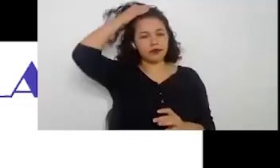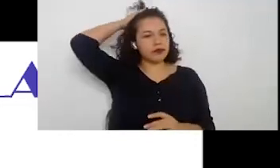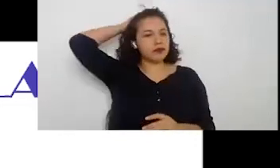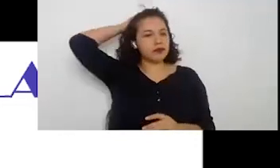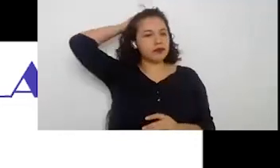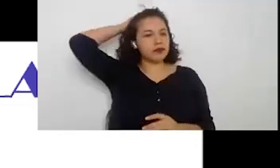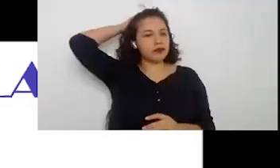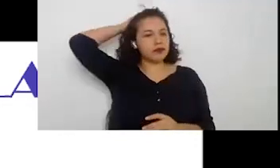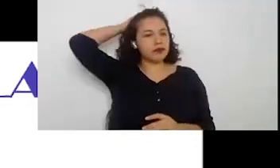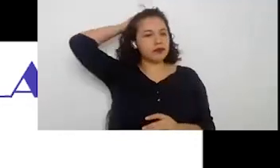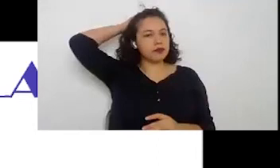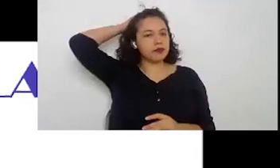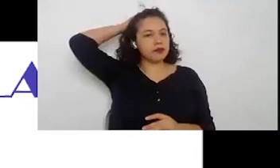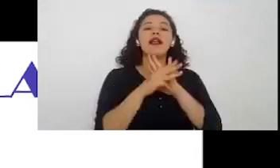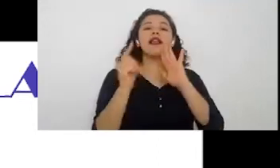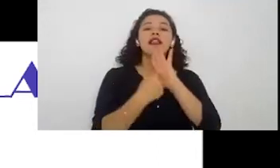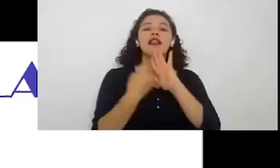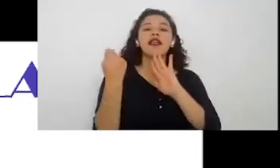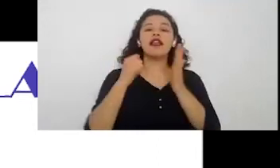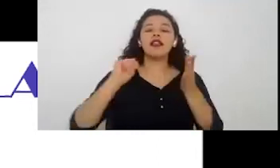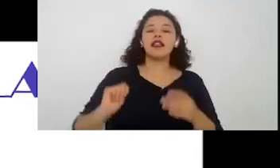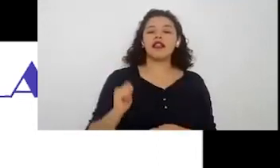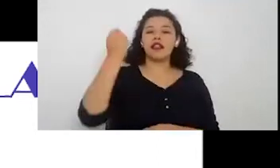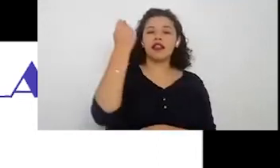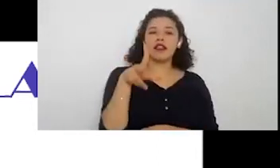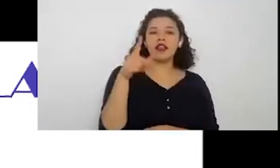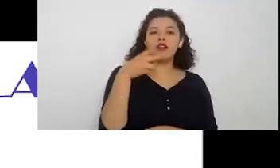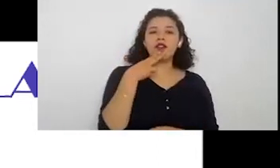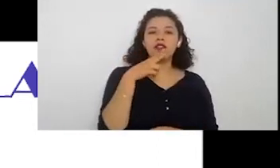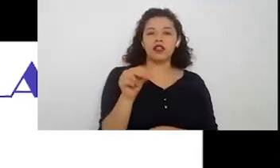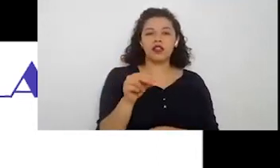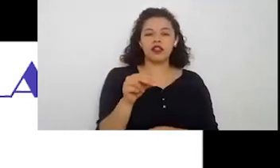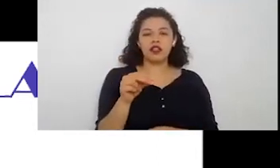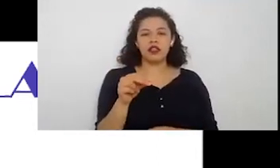herramientas tecnológicas el 70% de las